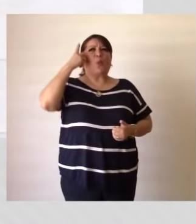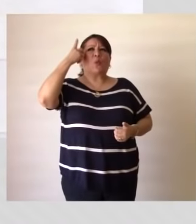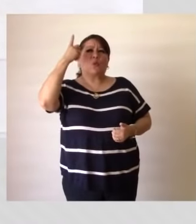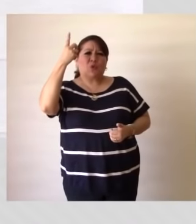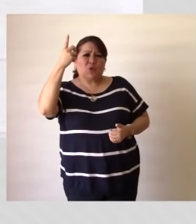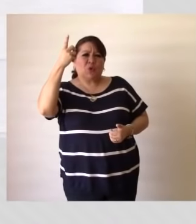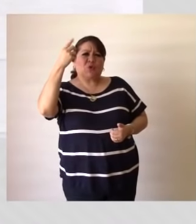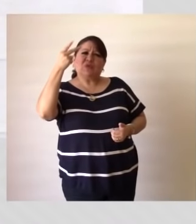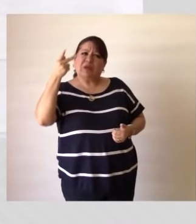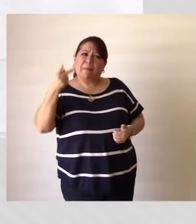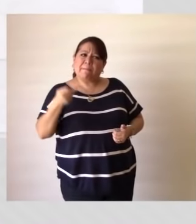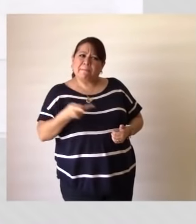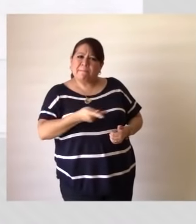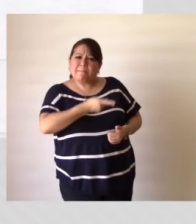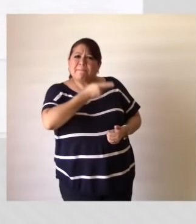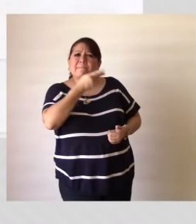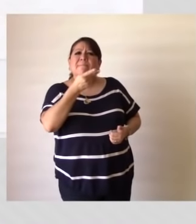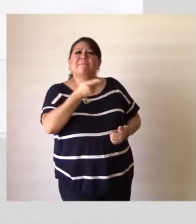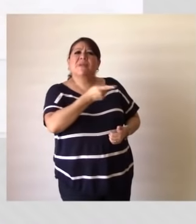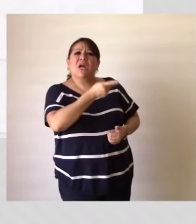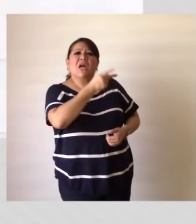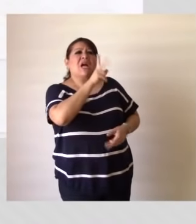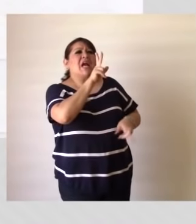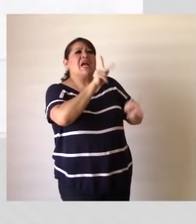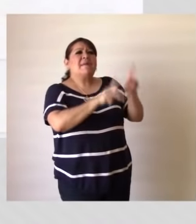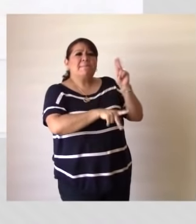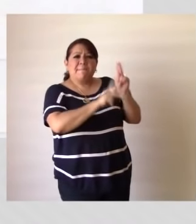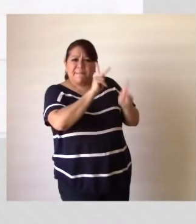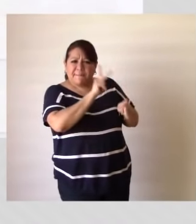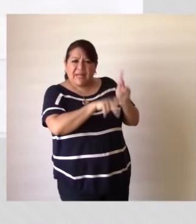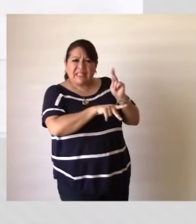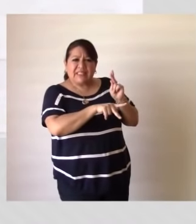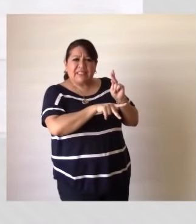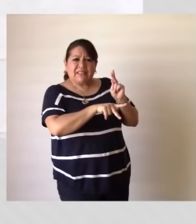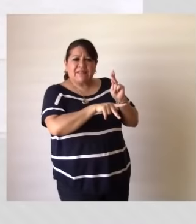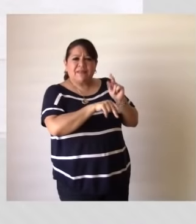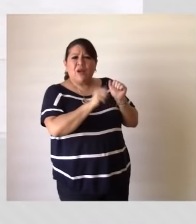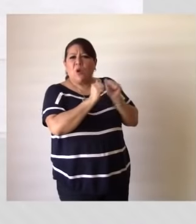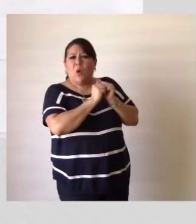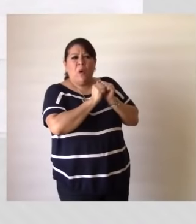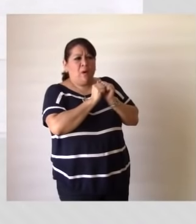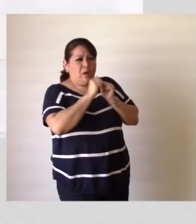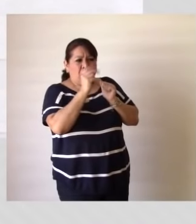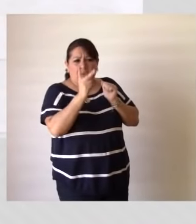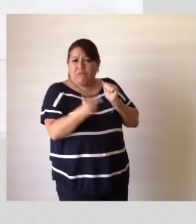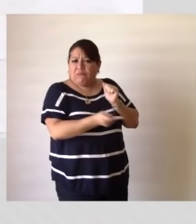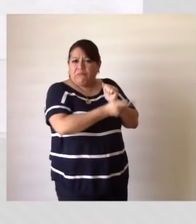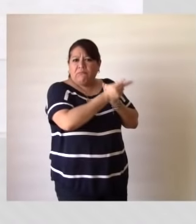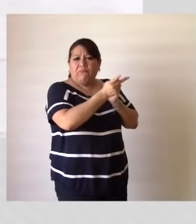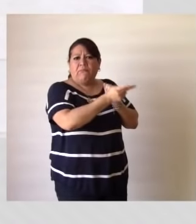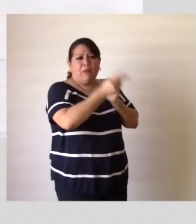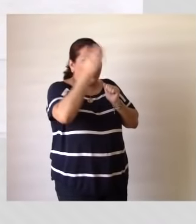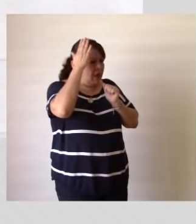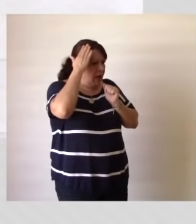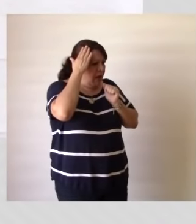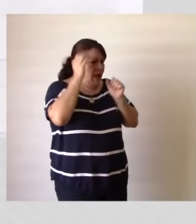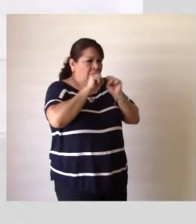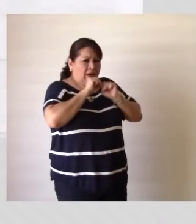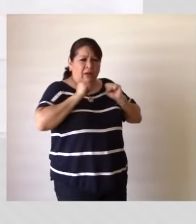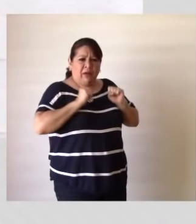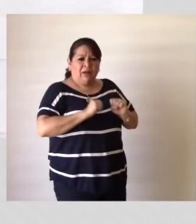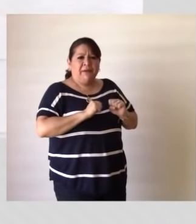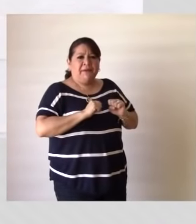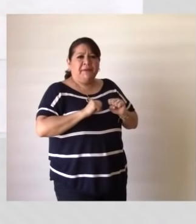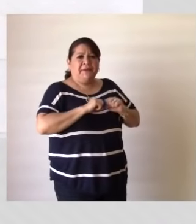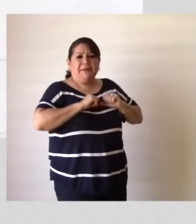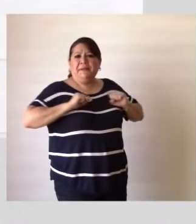entre él y el pueblo en el liderazgo los sacerdotes pero el pueblo en general dios